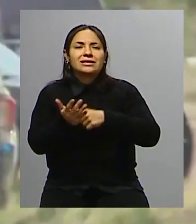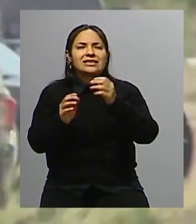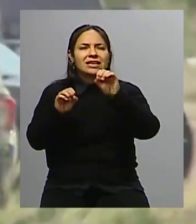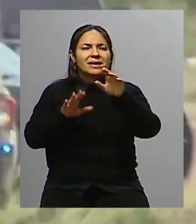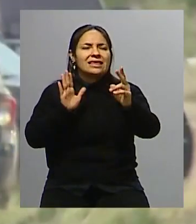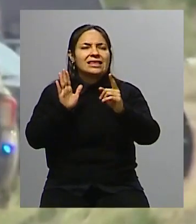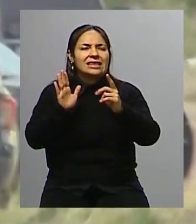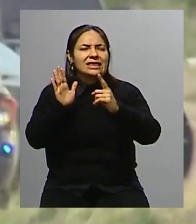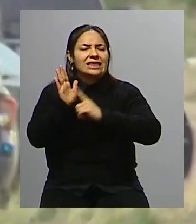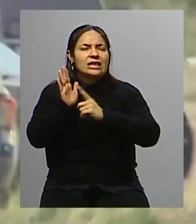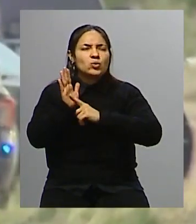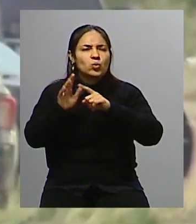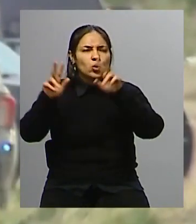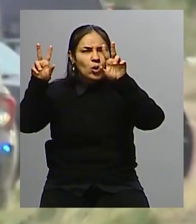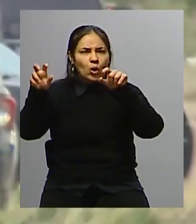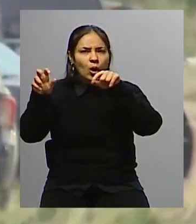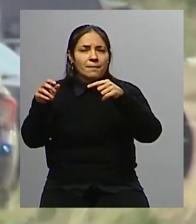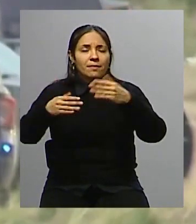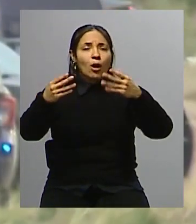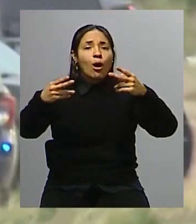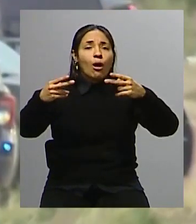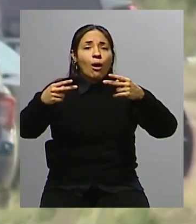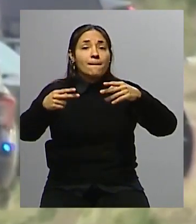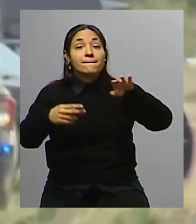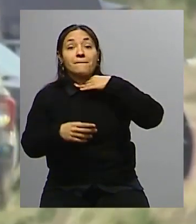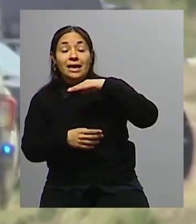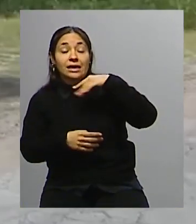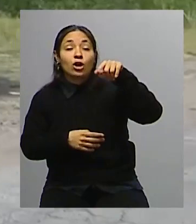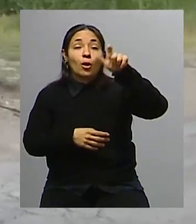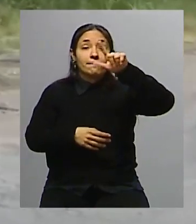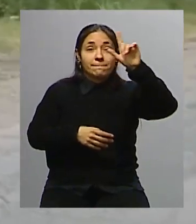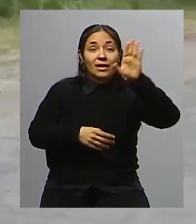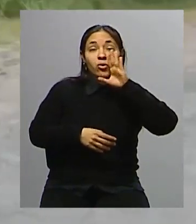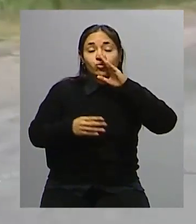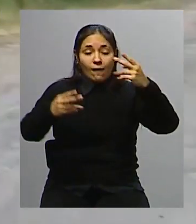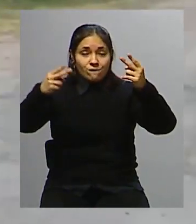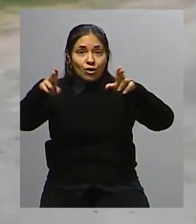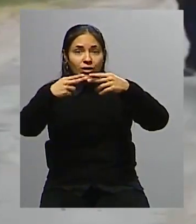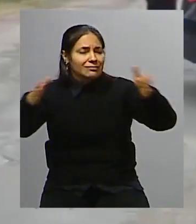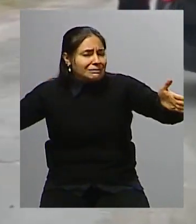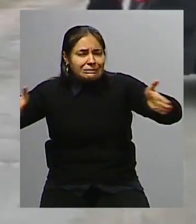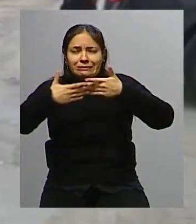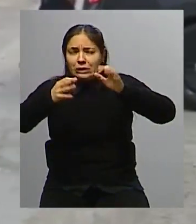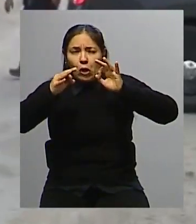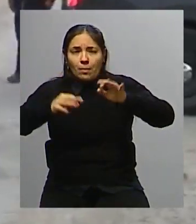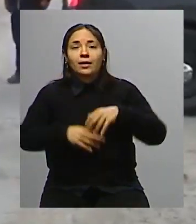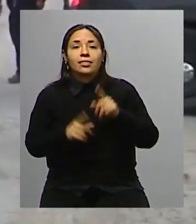tiene la frontera con México completamente cerrada para migrantes, pero también me refiero, por ejemplo, con la política de México en la frontera sur, que